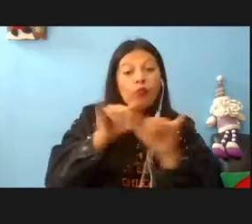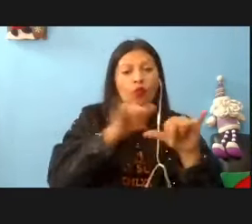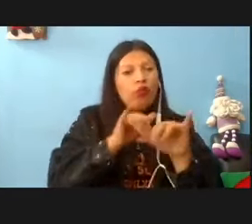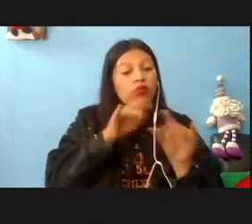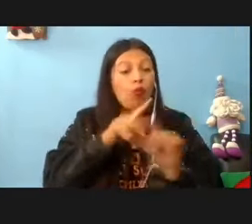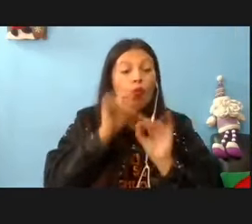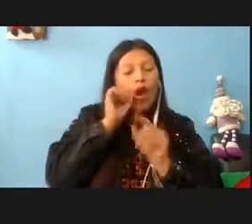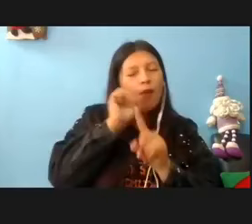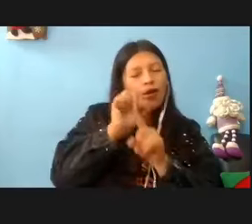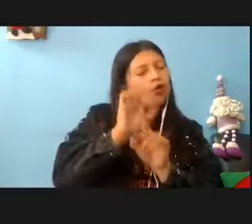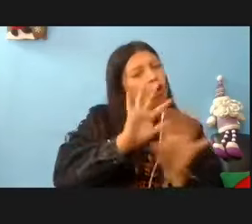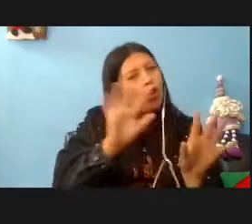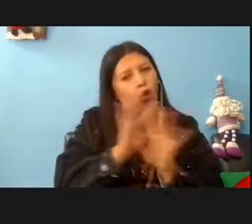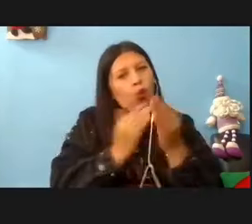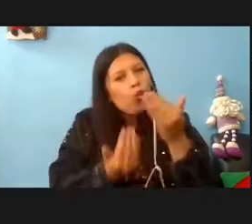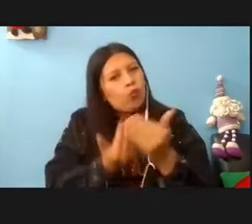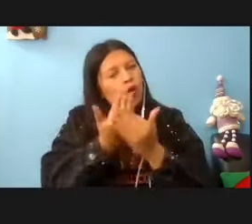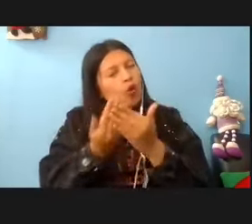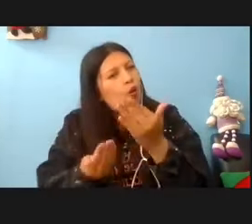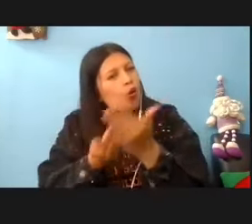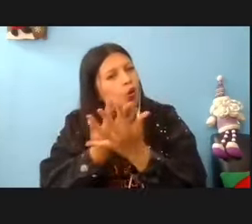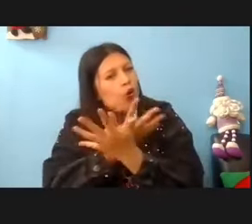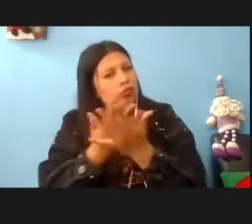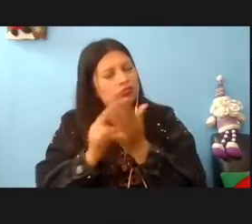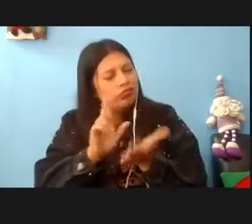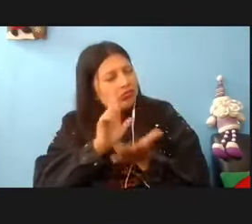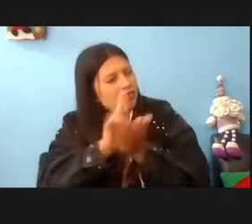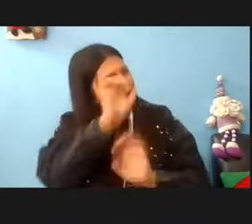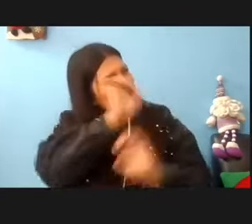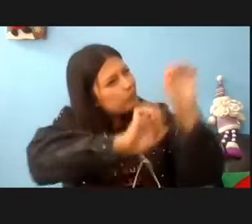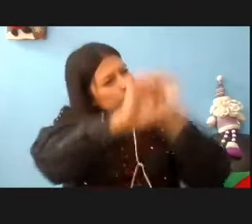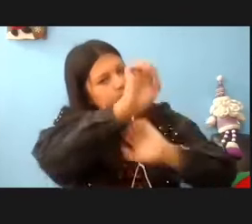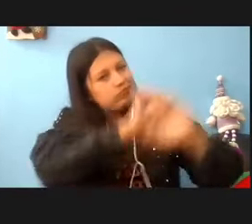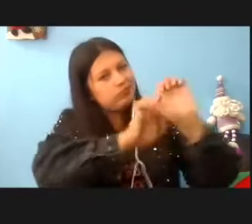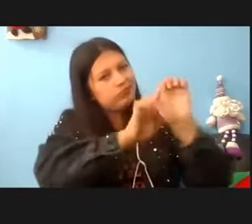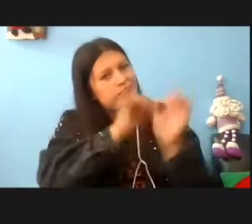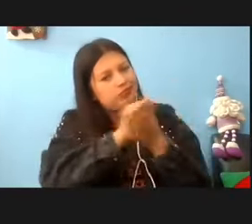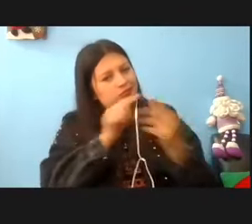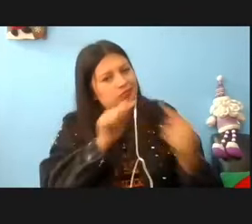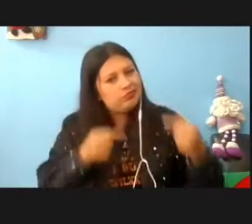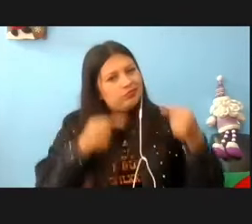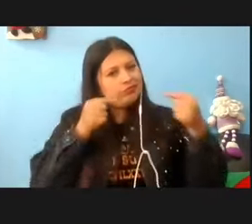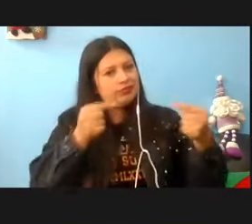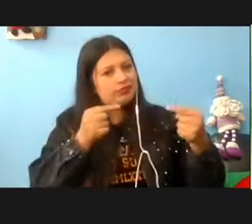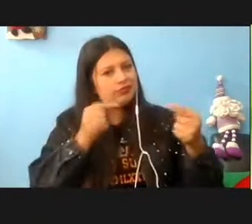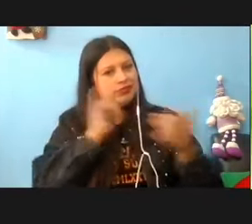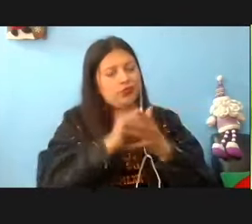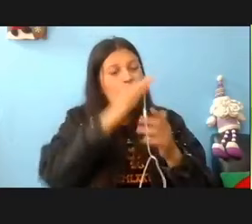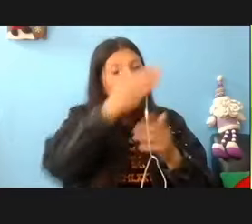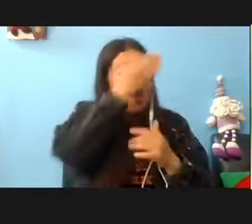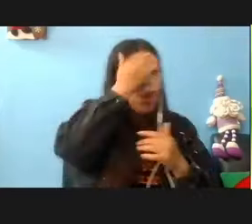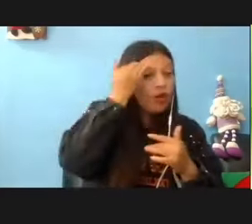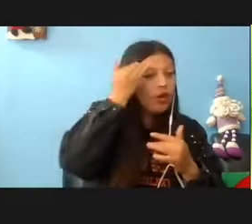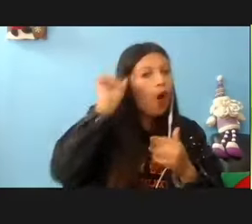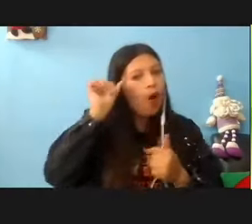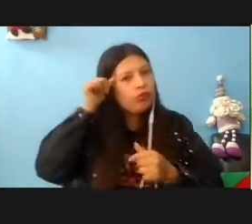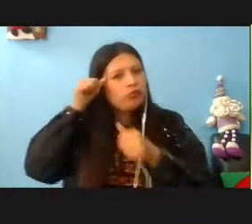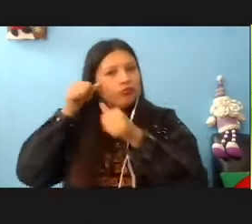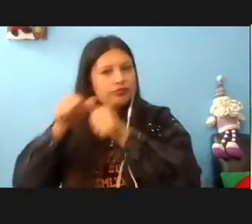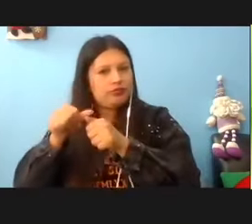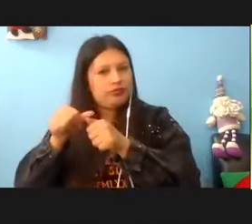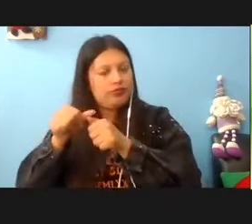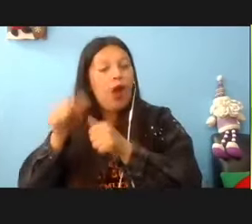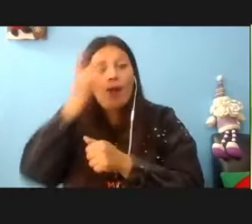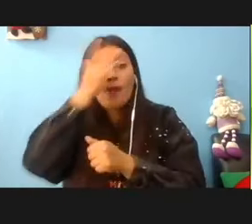negacionistas que se han planteado en medio de esta tensión entre olvido y recuerdo, porque